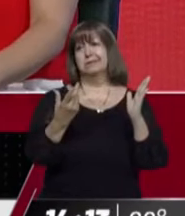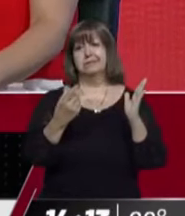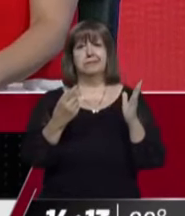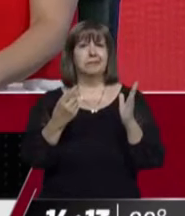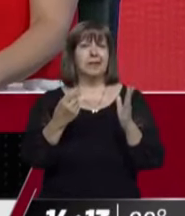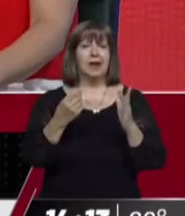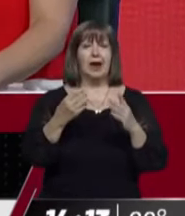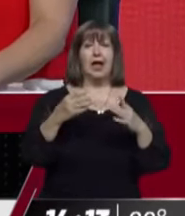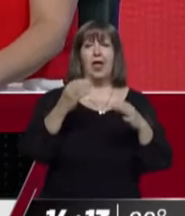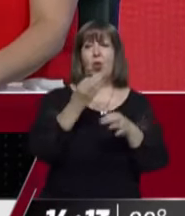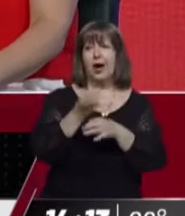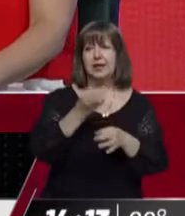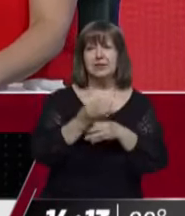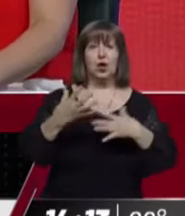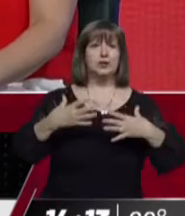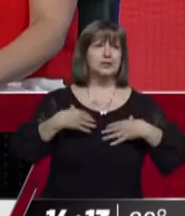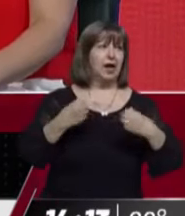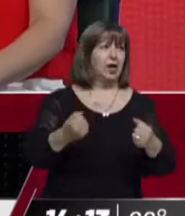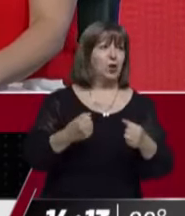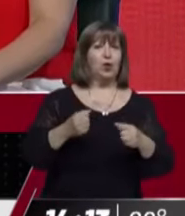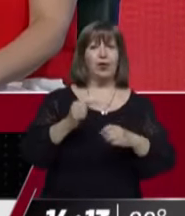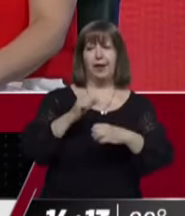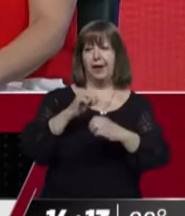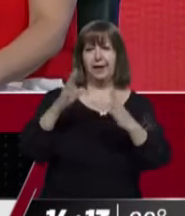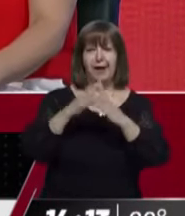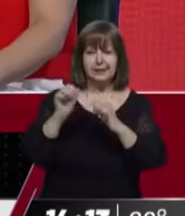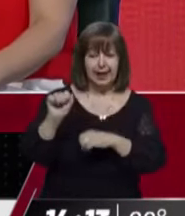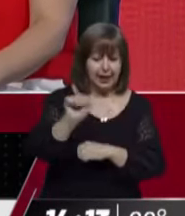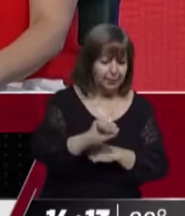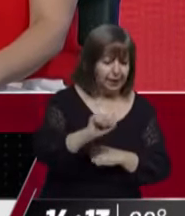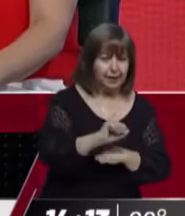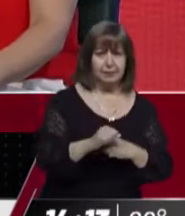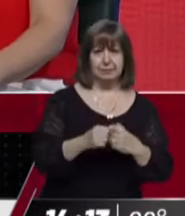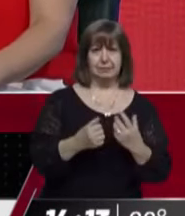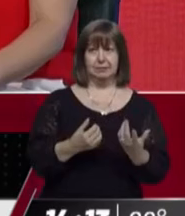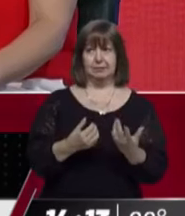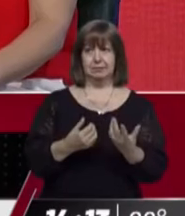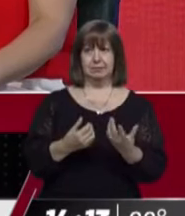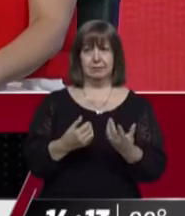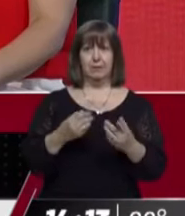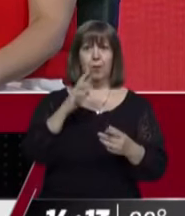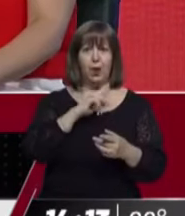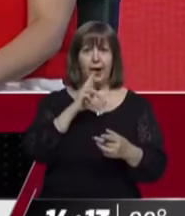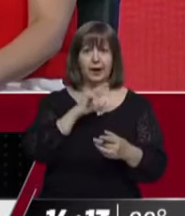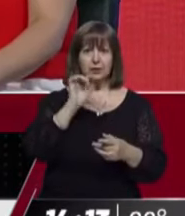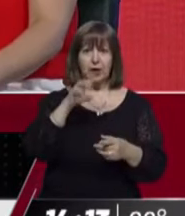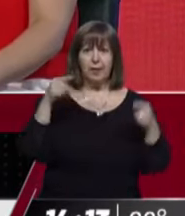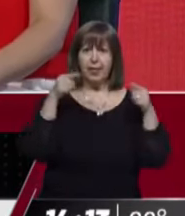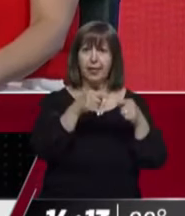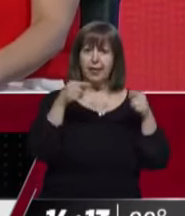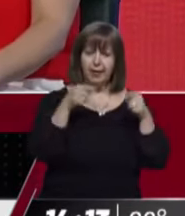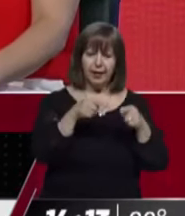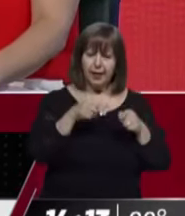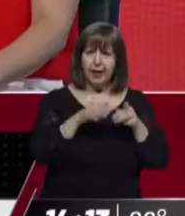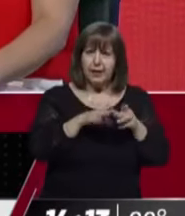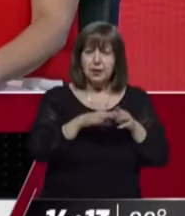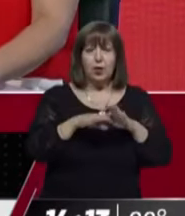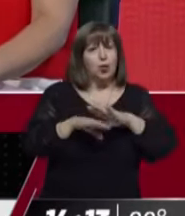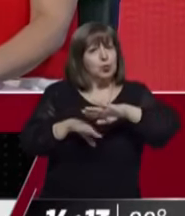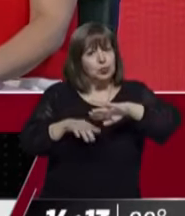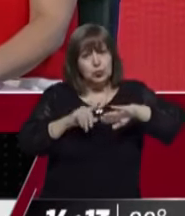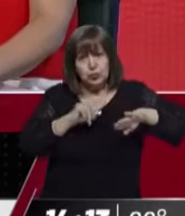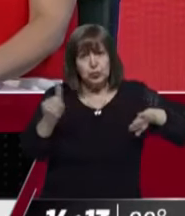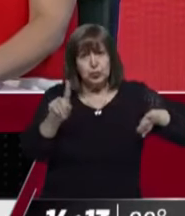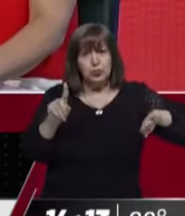es educación, salud, tareas domésticas. Por suerte, como lo decías, Noelia, rompemos el molde.